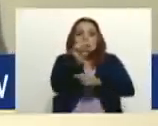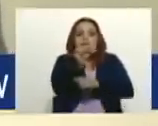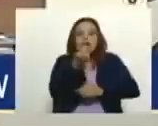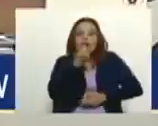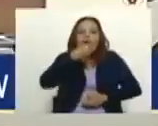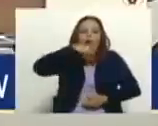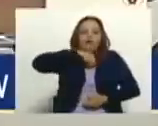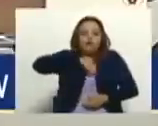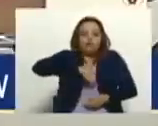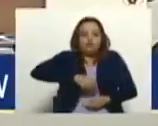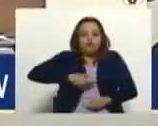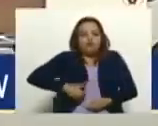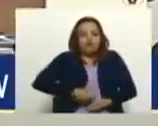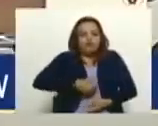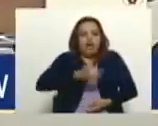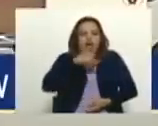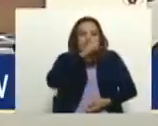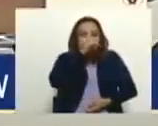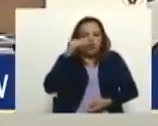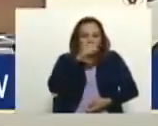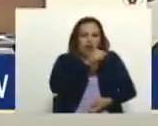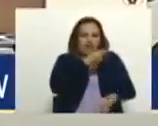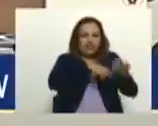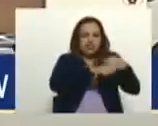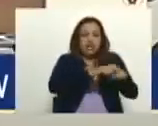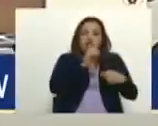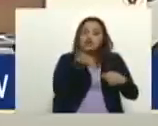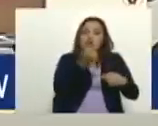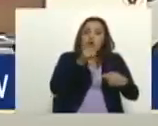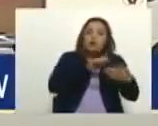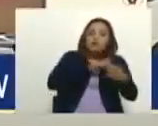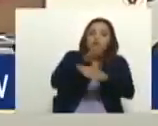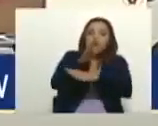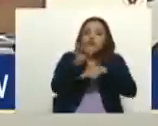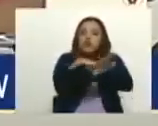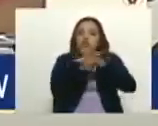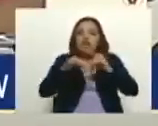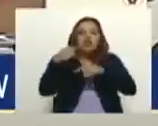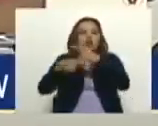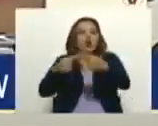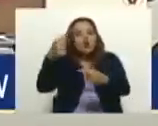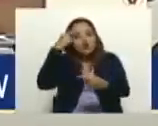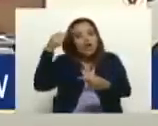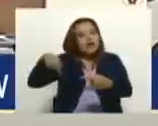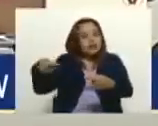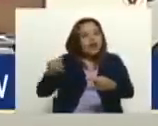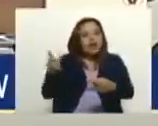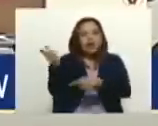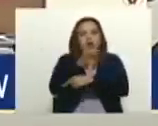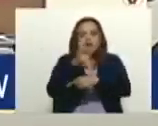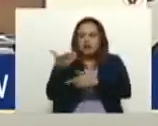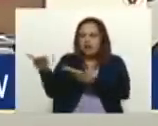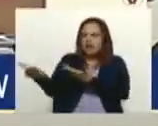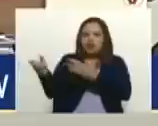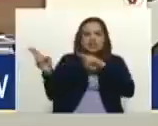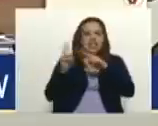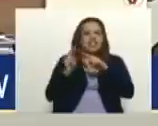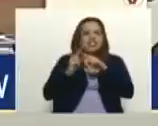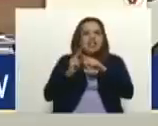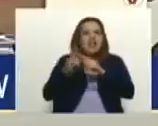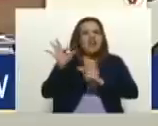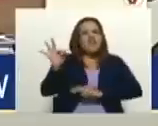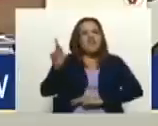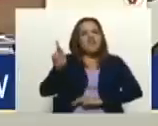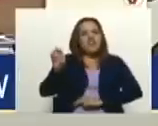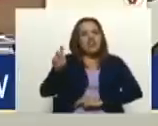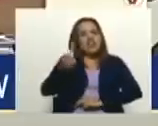solo para pasar la frontera. Todos los santos días, aquí está el gobernador Freddy Bernal, todos los